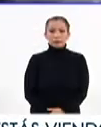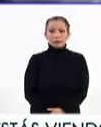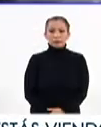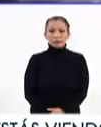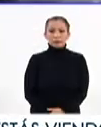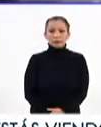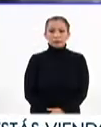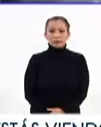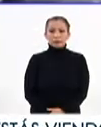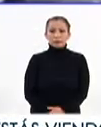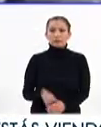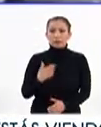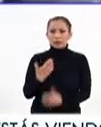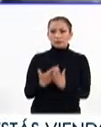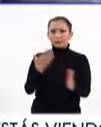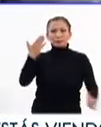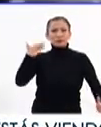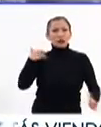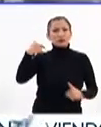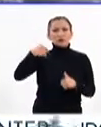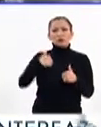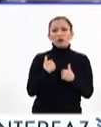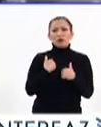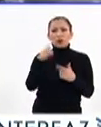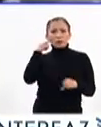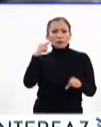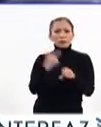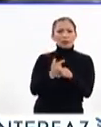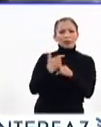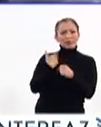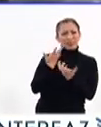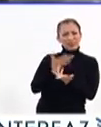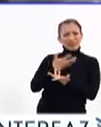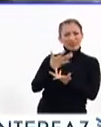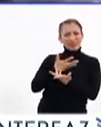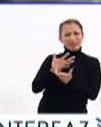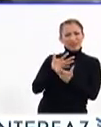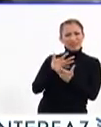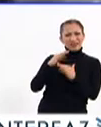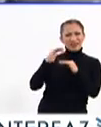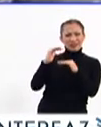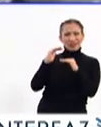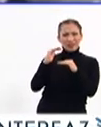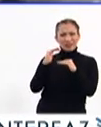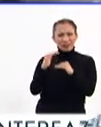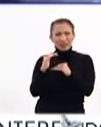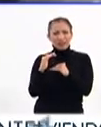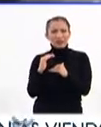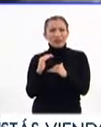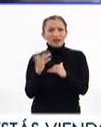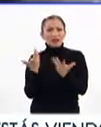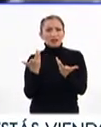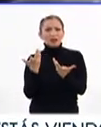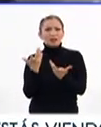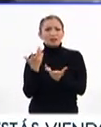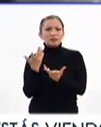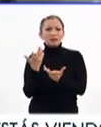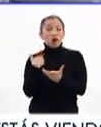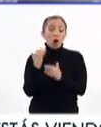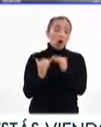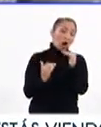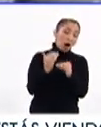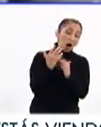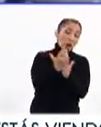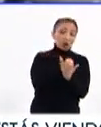Non è tantissimo tempo che mi sono resa conto del fatto di avere dei limiti o